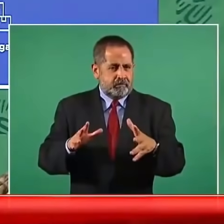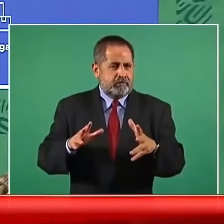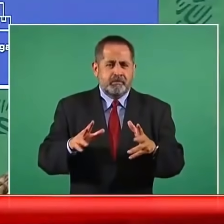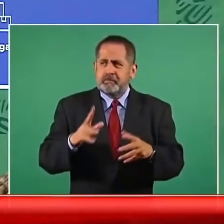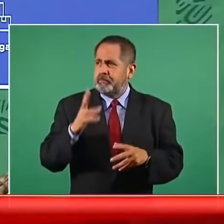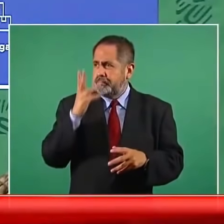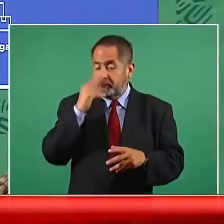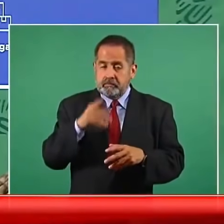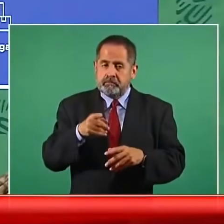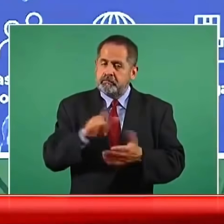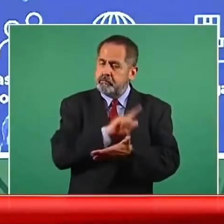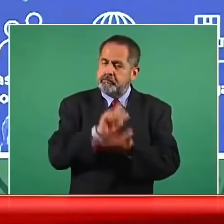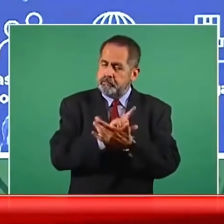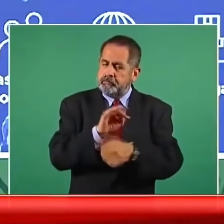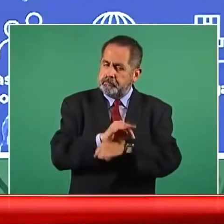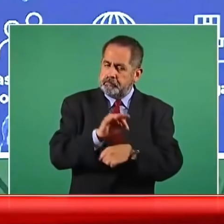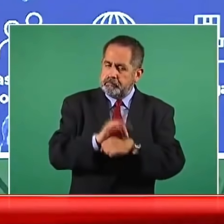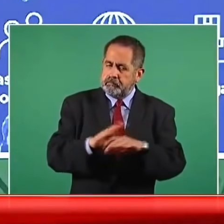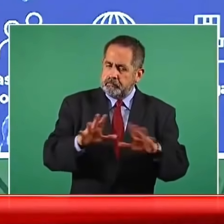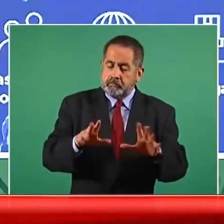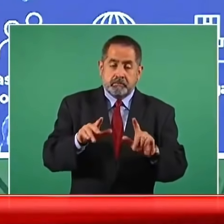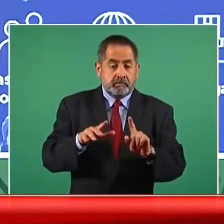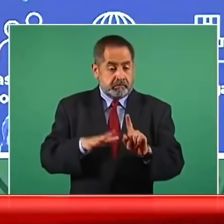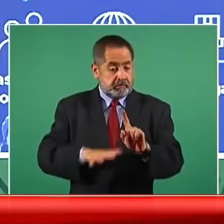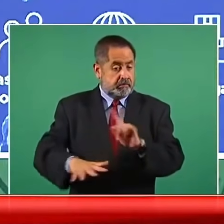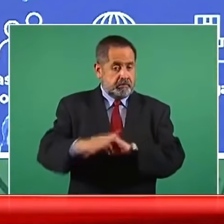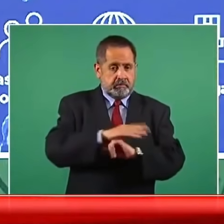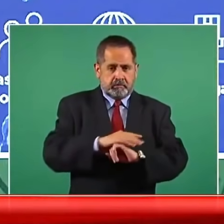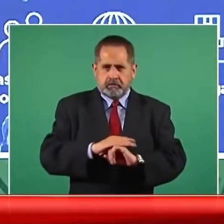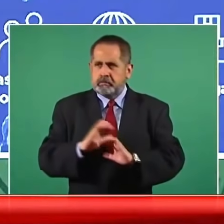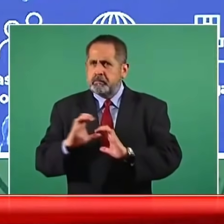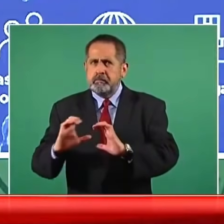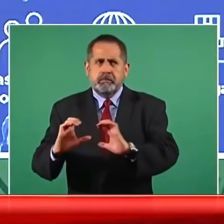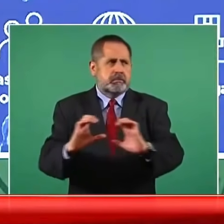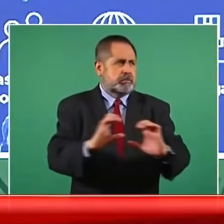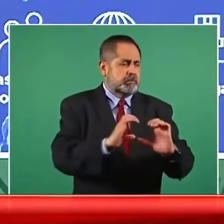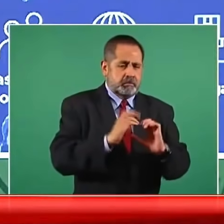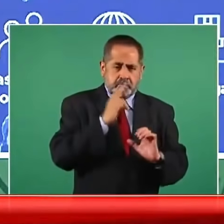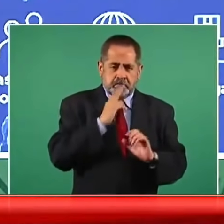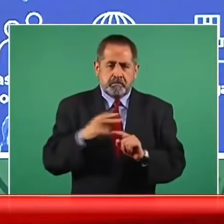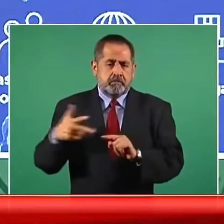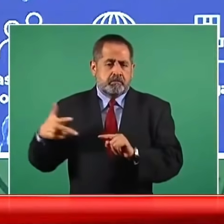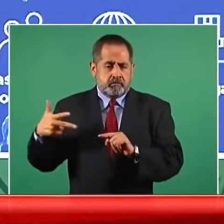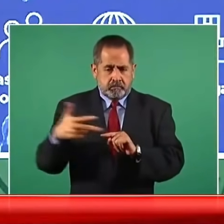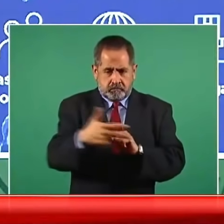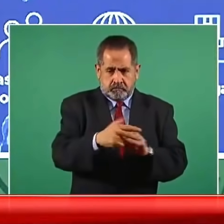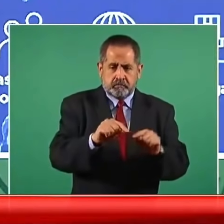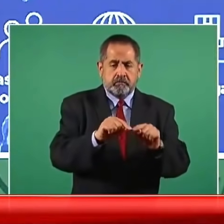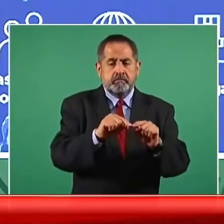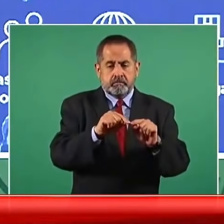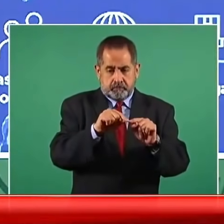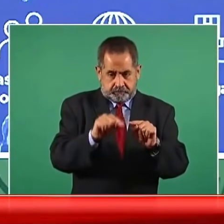natural protegida. Entonces, cuidando la zona natural protegida, se va a poder llegar a Calakmul.